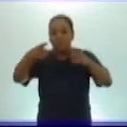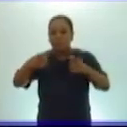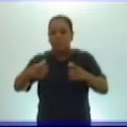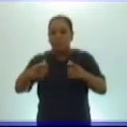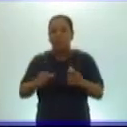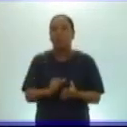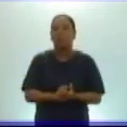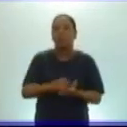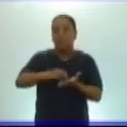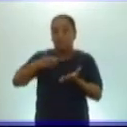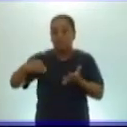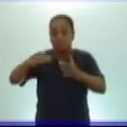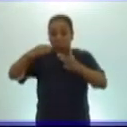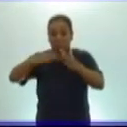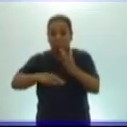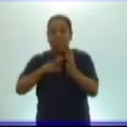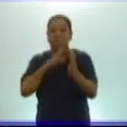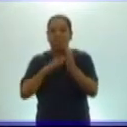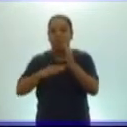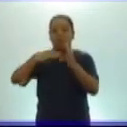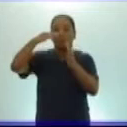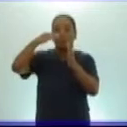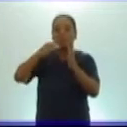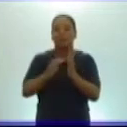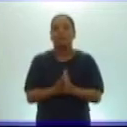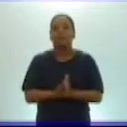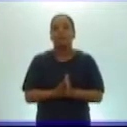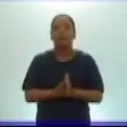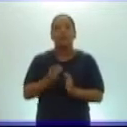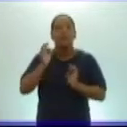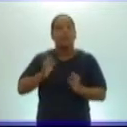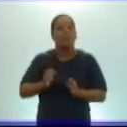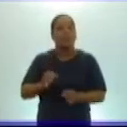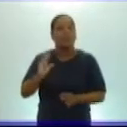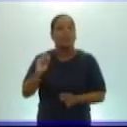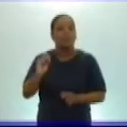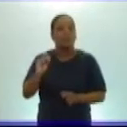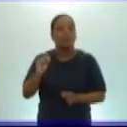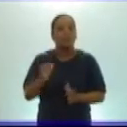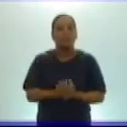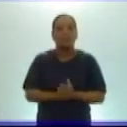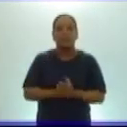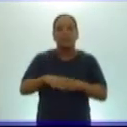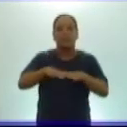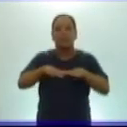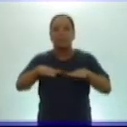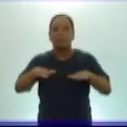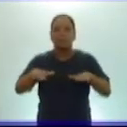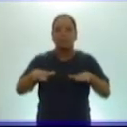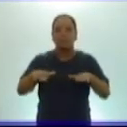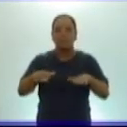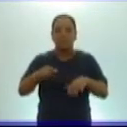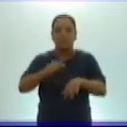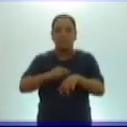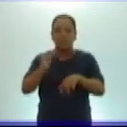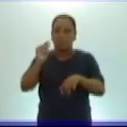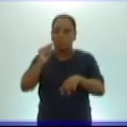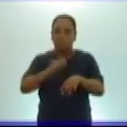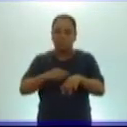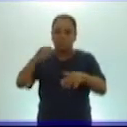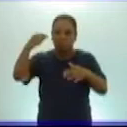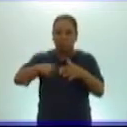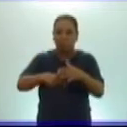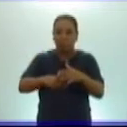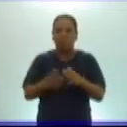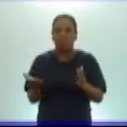deposita rápidamente en el fondo del recipiente es lo mismo que decir que sedimenta en un tiempo breve, ¿verdad? Entonces, con